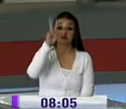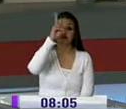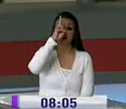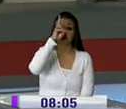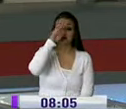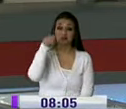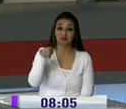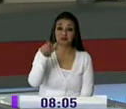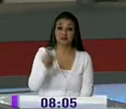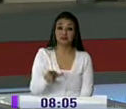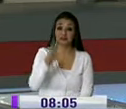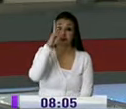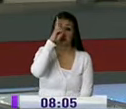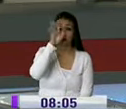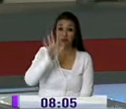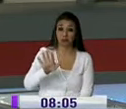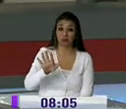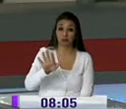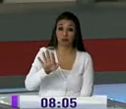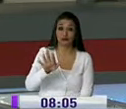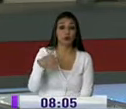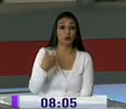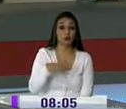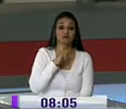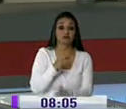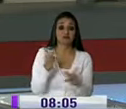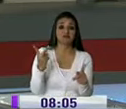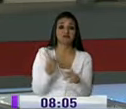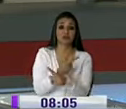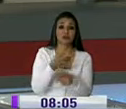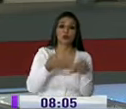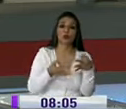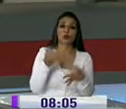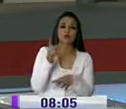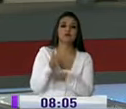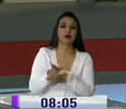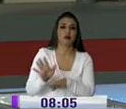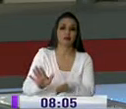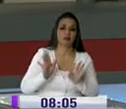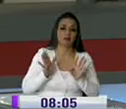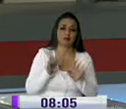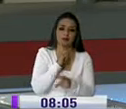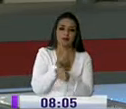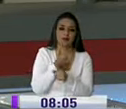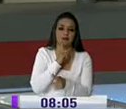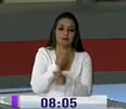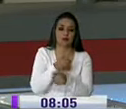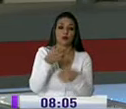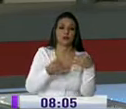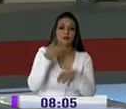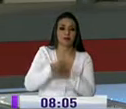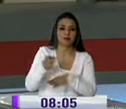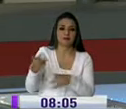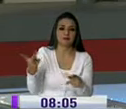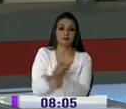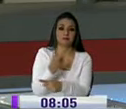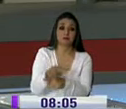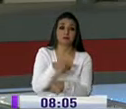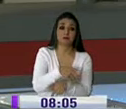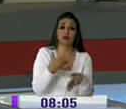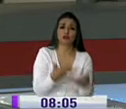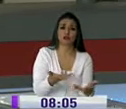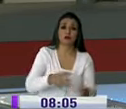angelitos, pseudodelincuentes, así que decirles, porque el juez tiene que ratificar eso, que para transportar los artículos